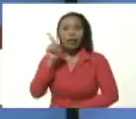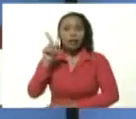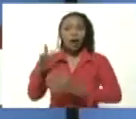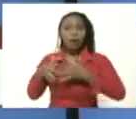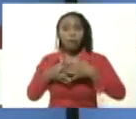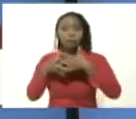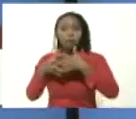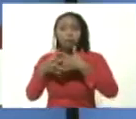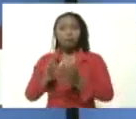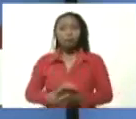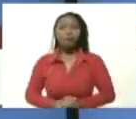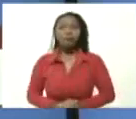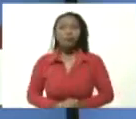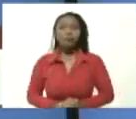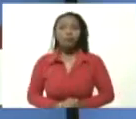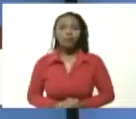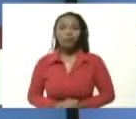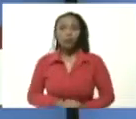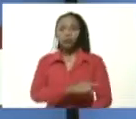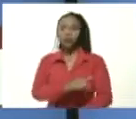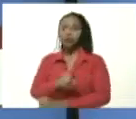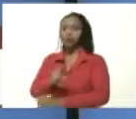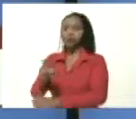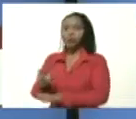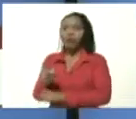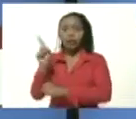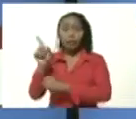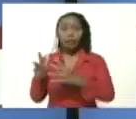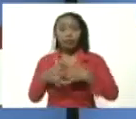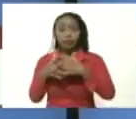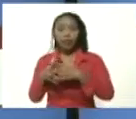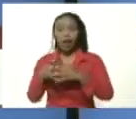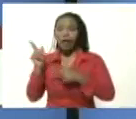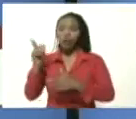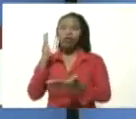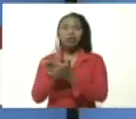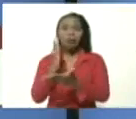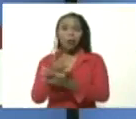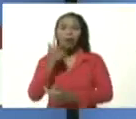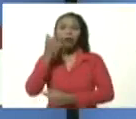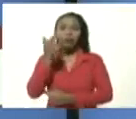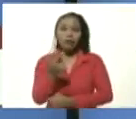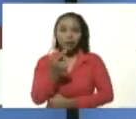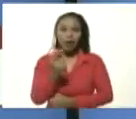Unidos, que le dan las órdenes a Estados Unidos. Fíjate que ellos siempre declaran